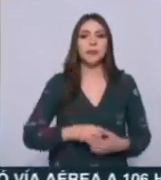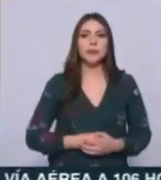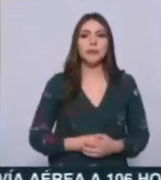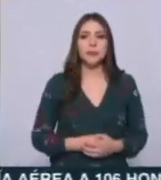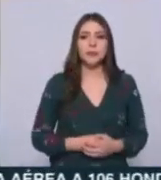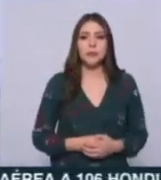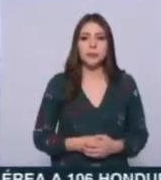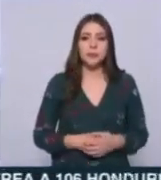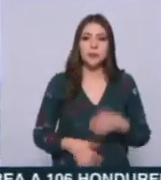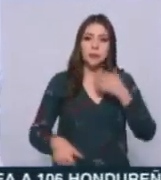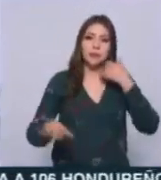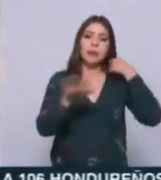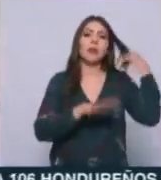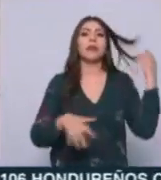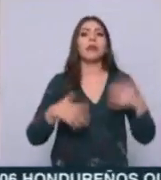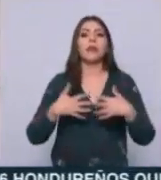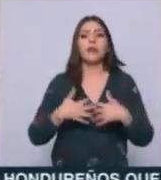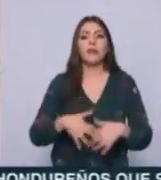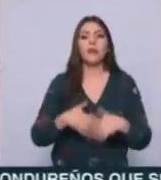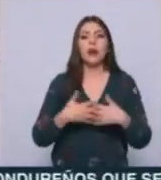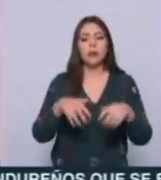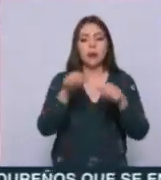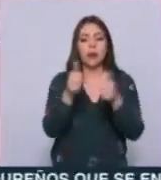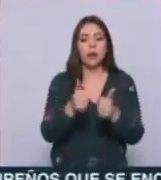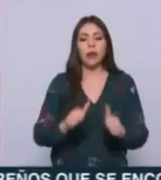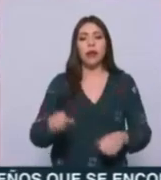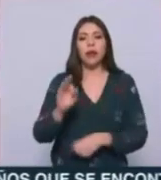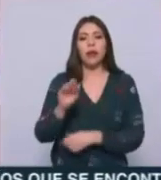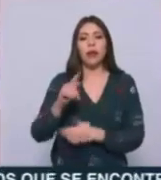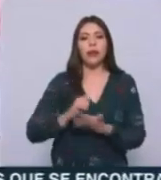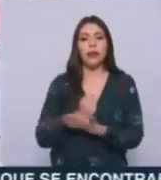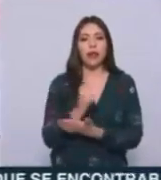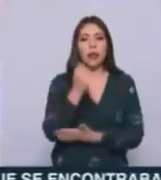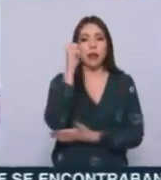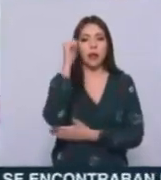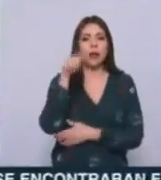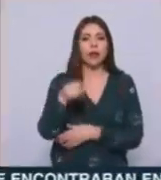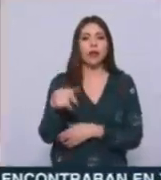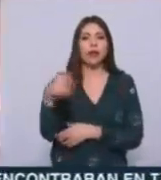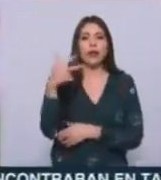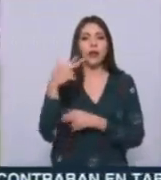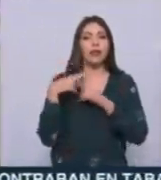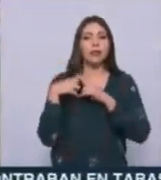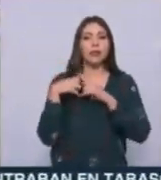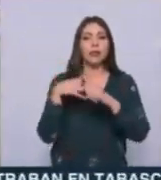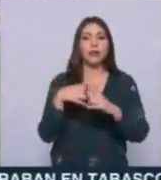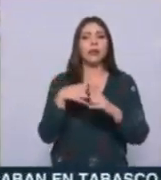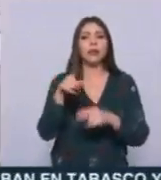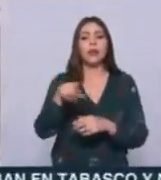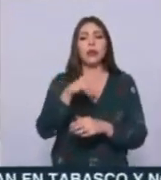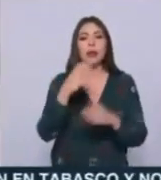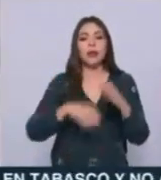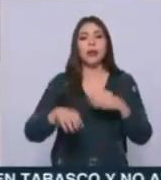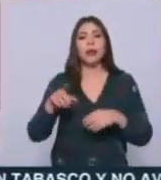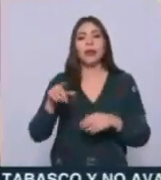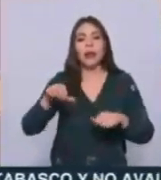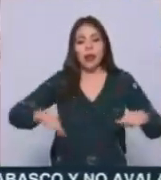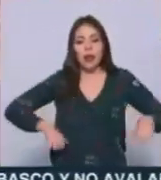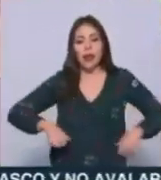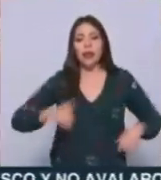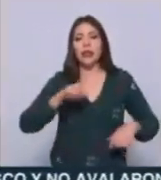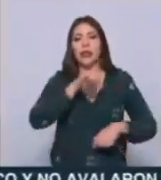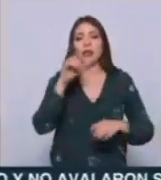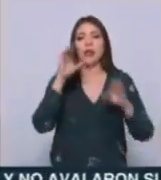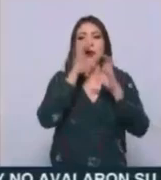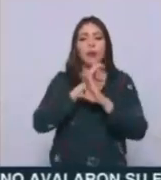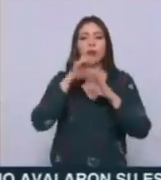La Fábrica de Artes y Oficios Tláhuac concluirá las actividades por su 13º aniversario con un concierto en el que participarán los músicos de